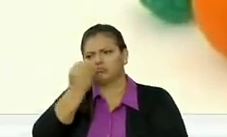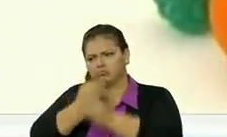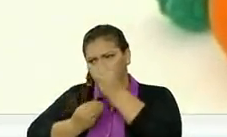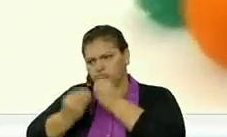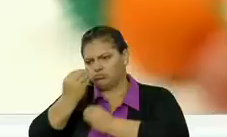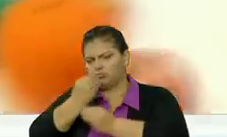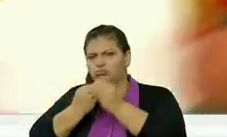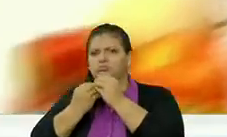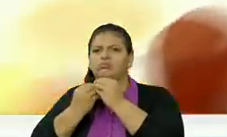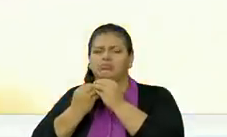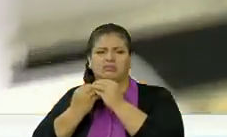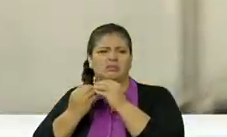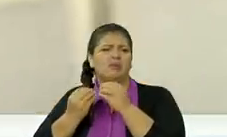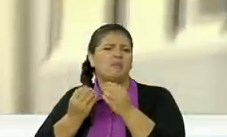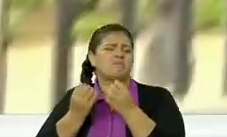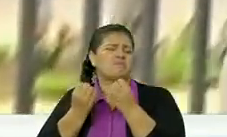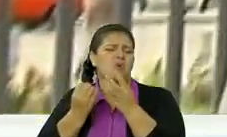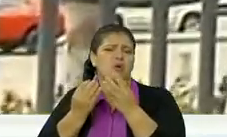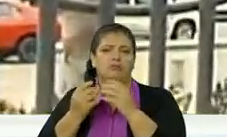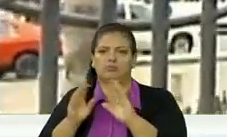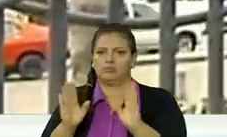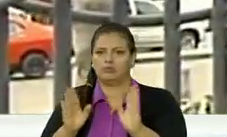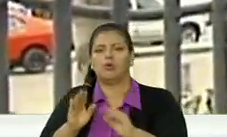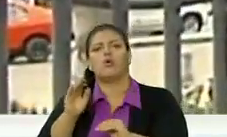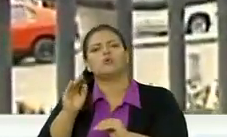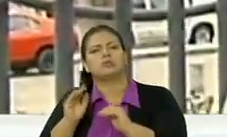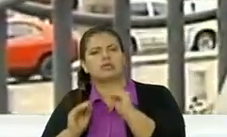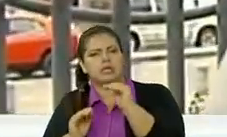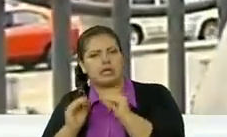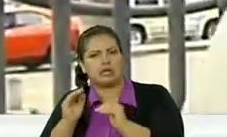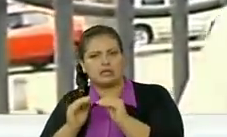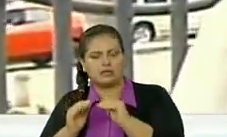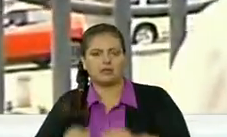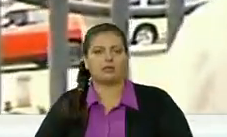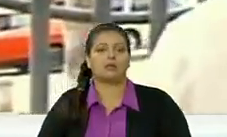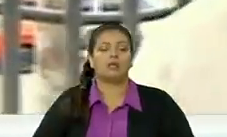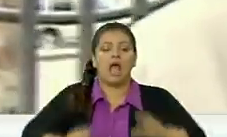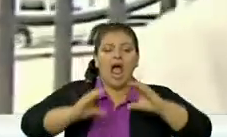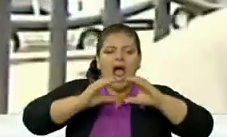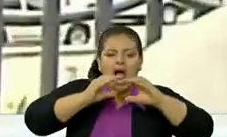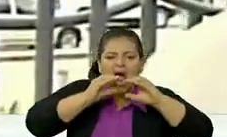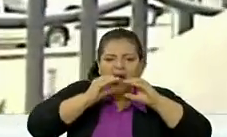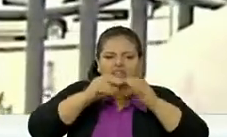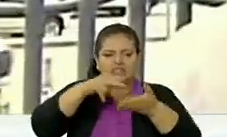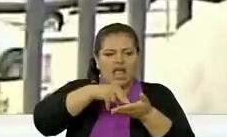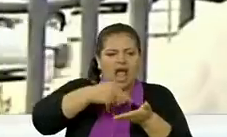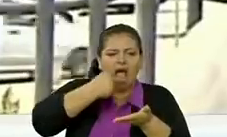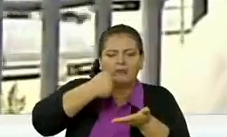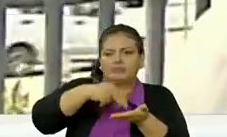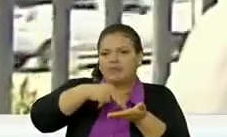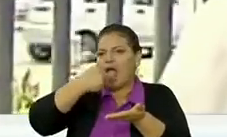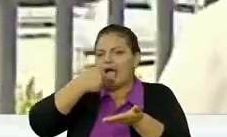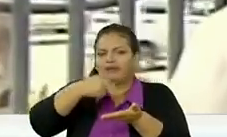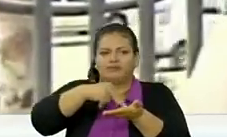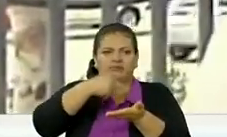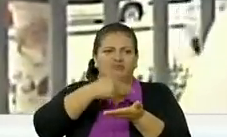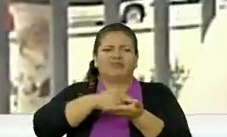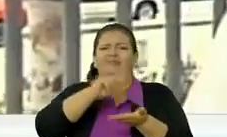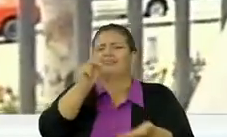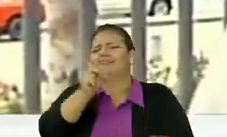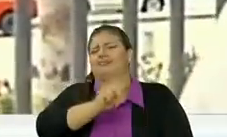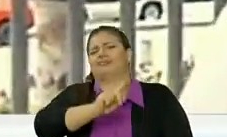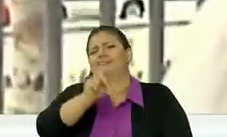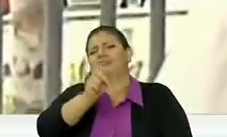procesos saturados, hamburguesas y ese tipo de comidas rápidas que efectivamente pueden